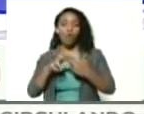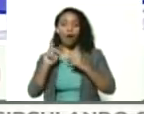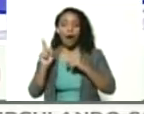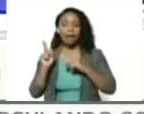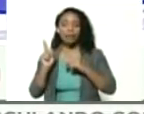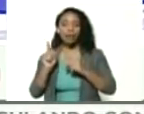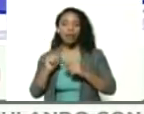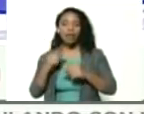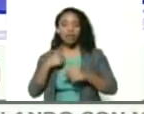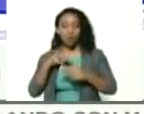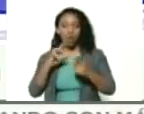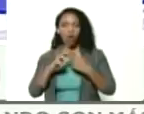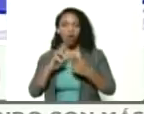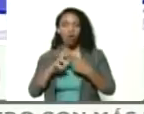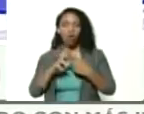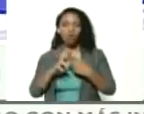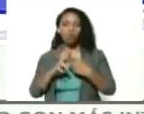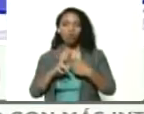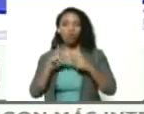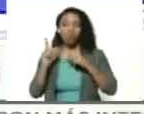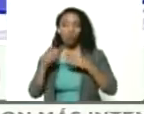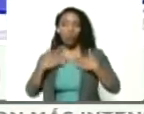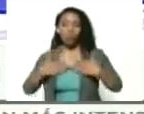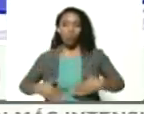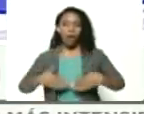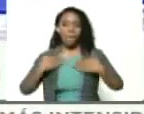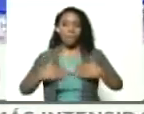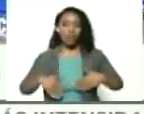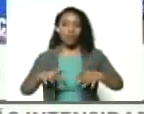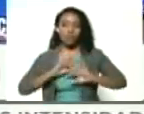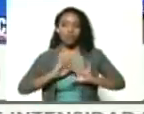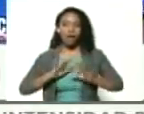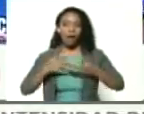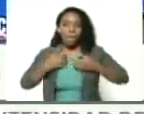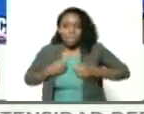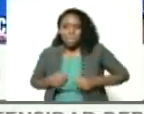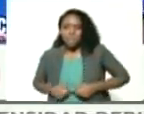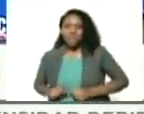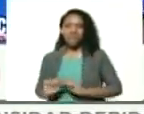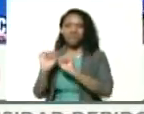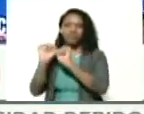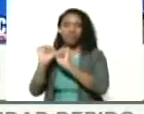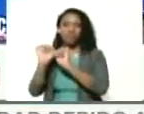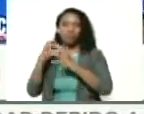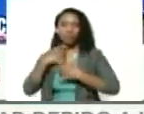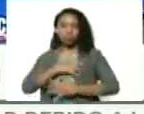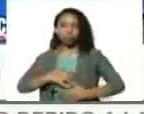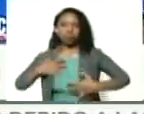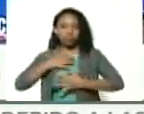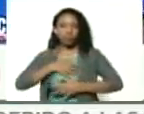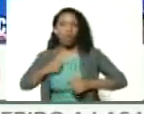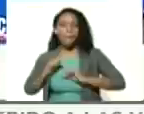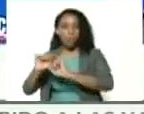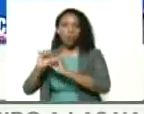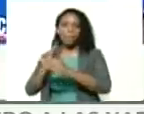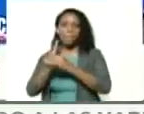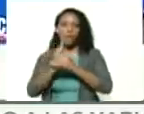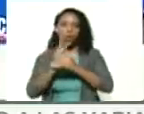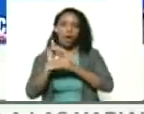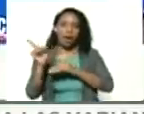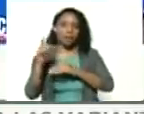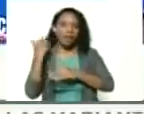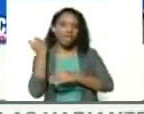todos los casos que conozco. Su cuerpo ha reaccionado y ha detenido